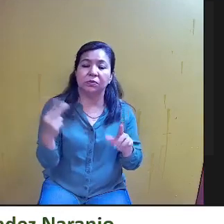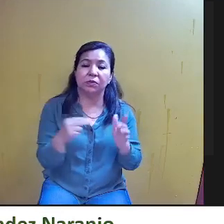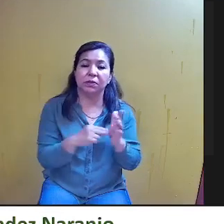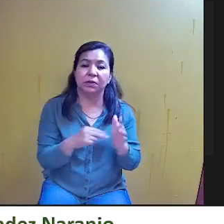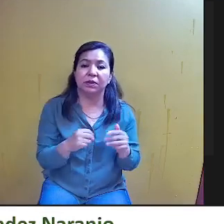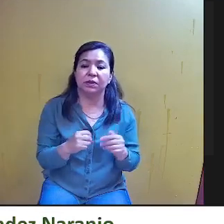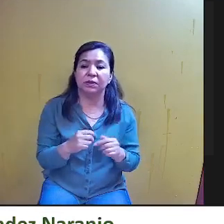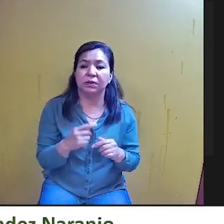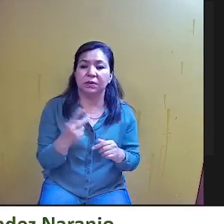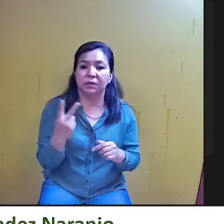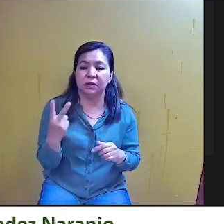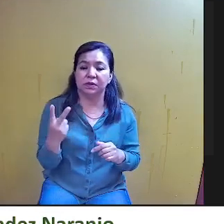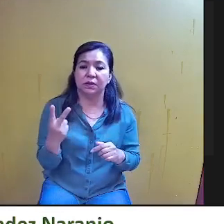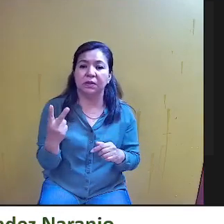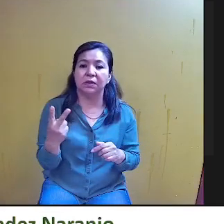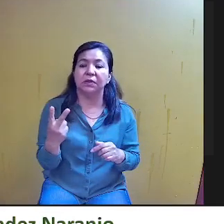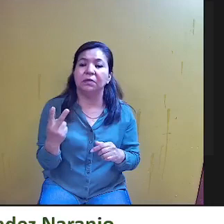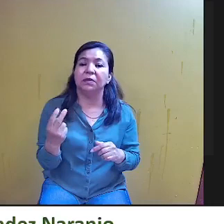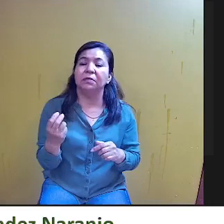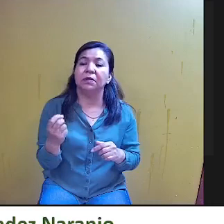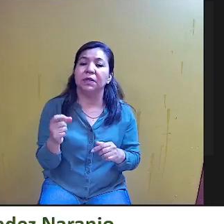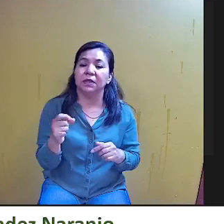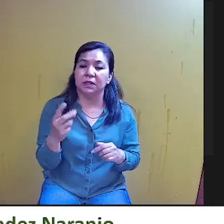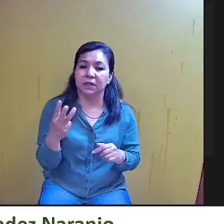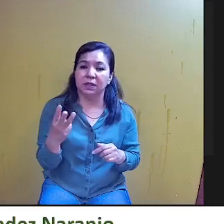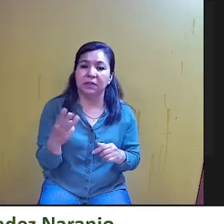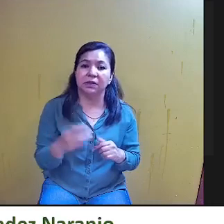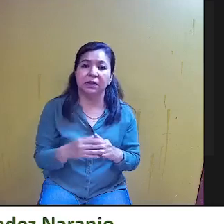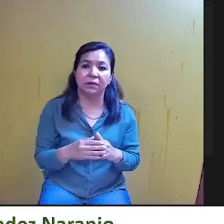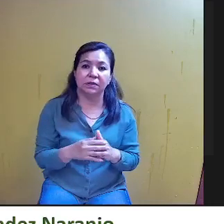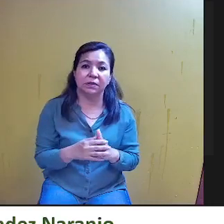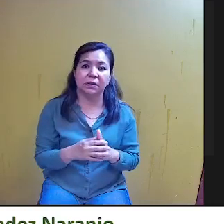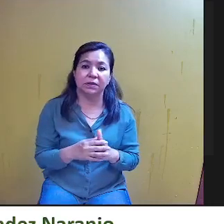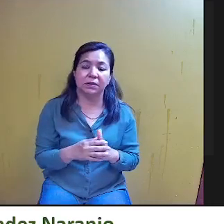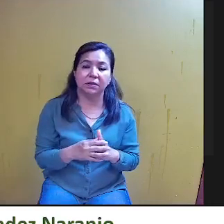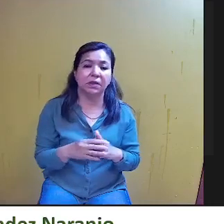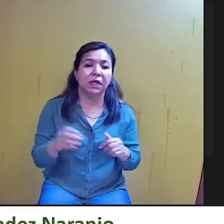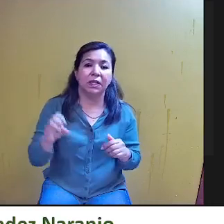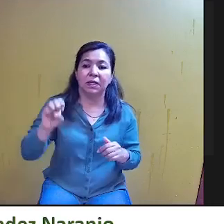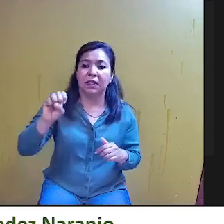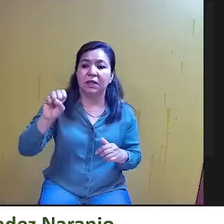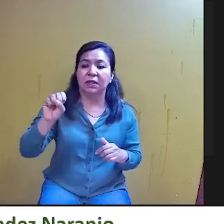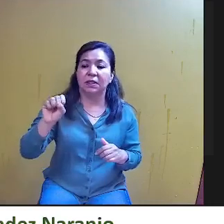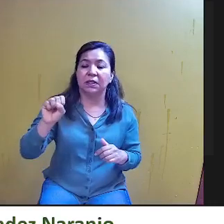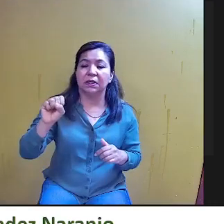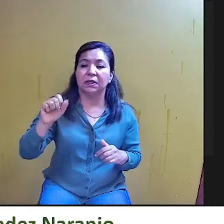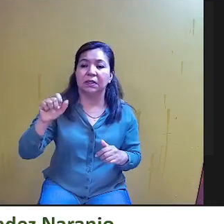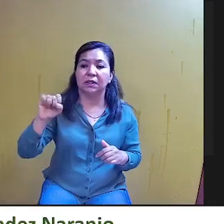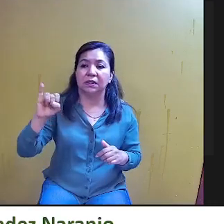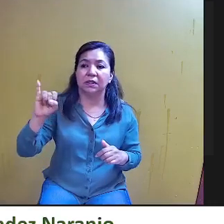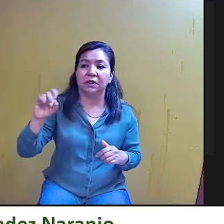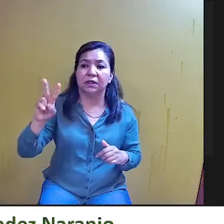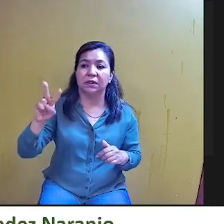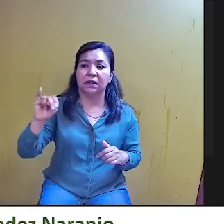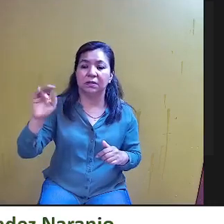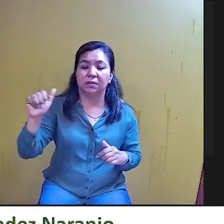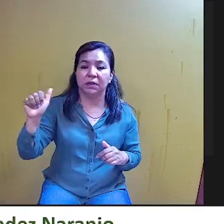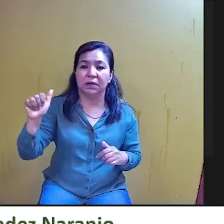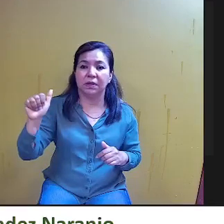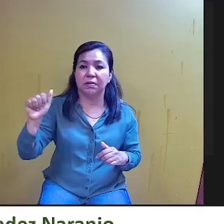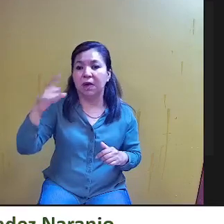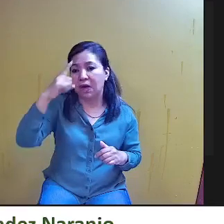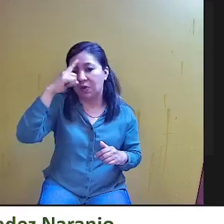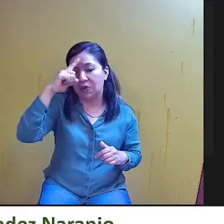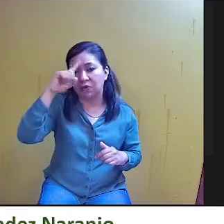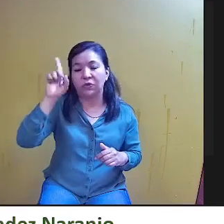haberse decretado ilegal la declaratoria de inelegibilidad de Silvia Martínez Ponce para ser consejera distrital en el